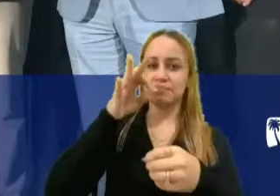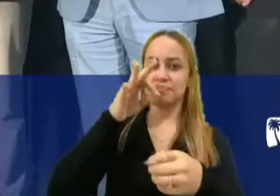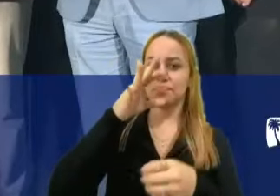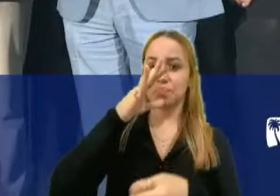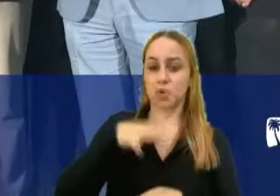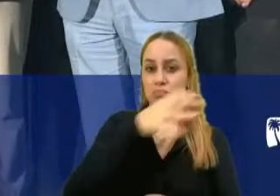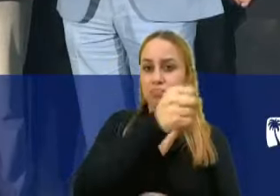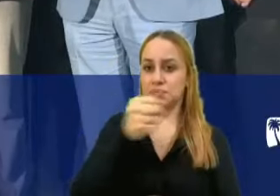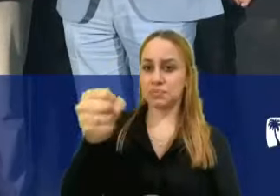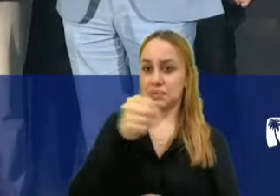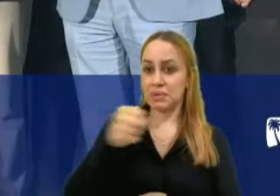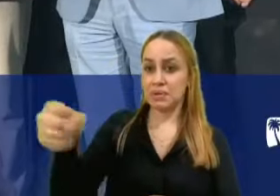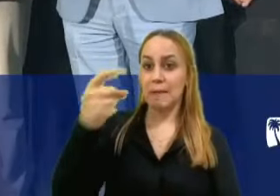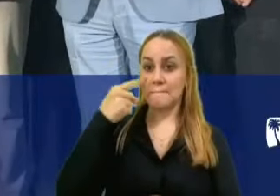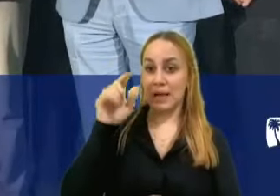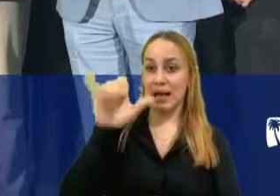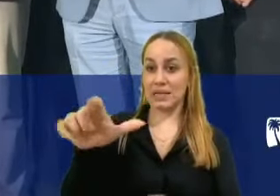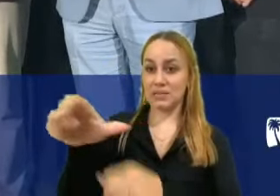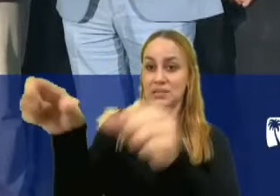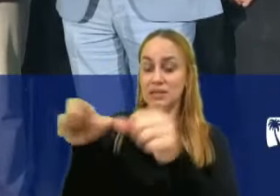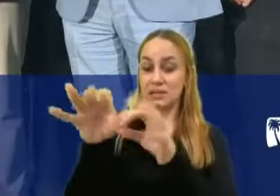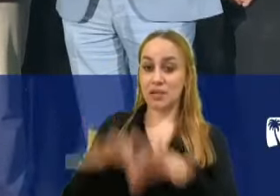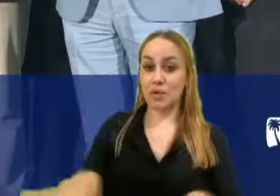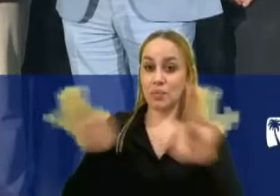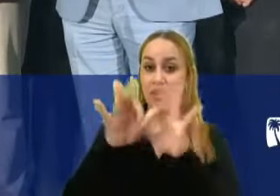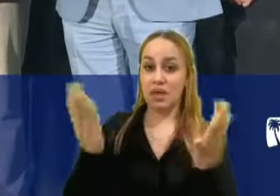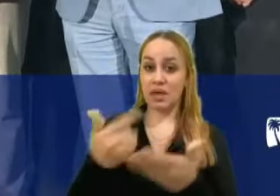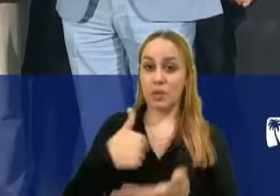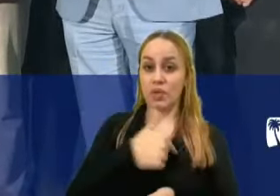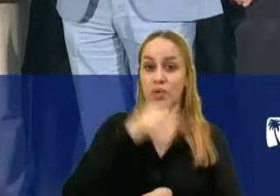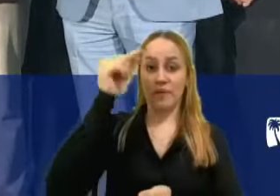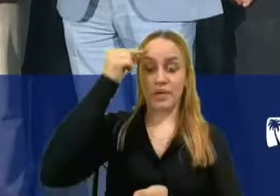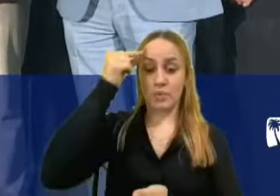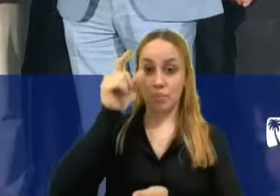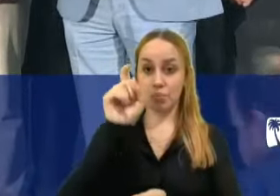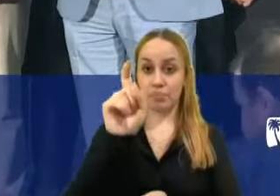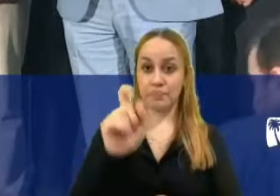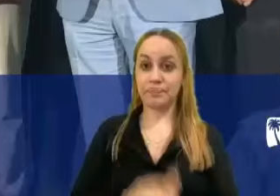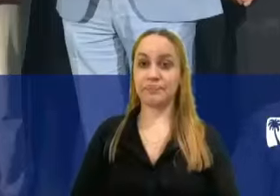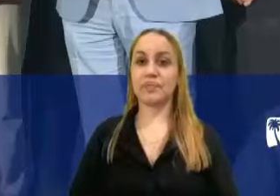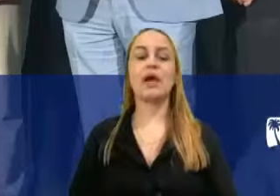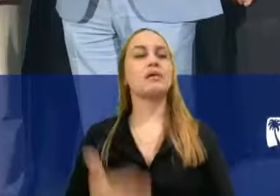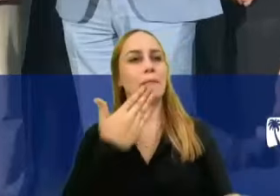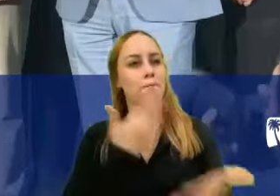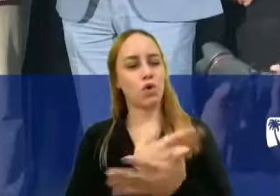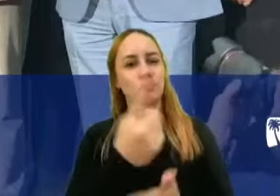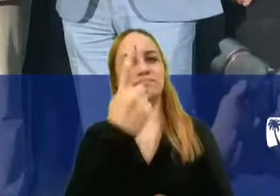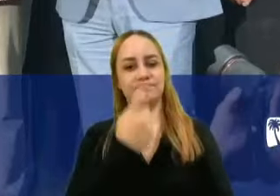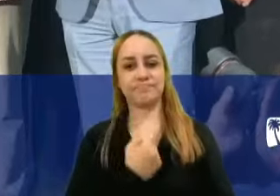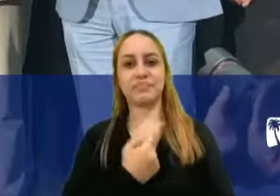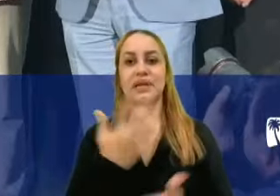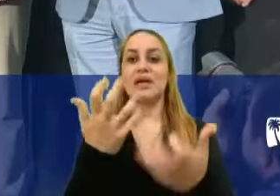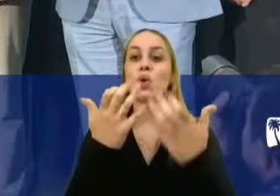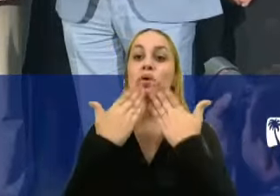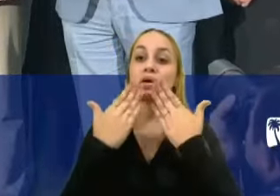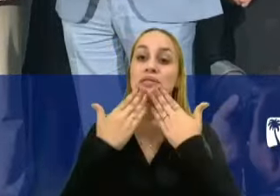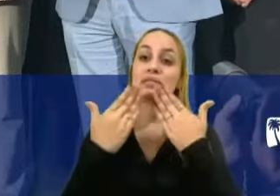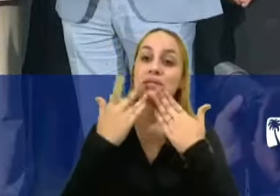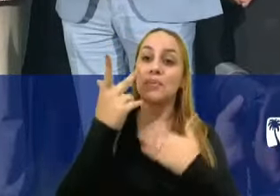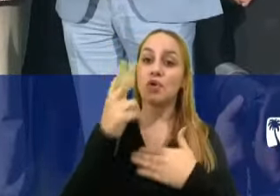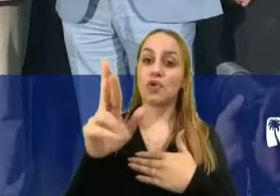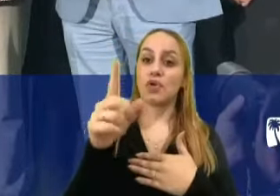supremo el balance moral de la procuraduría de las mujeres y de todos los puestos Gracias pueblo de Puerto Rico por entregarnos esa confianza fue el pueblo el